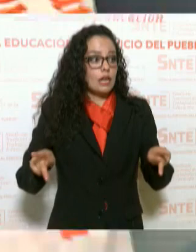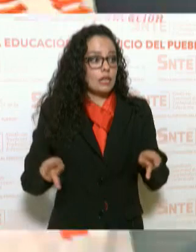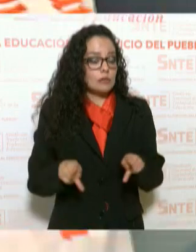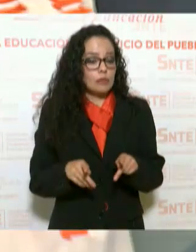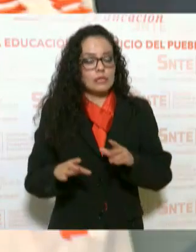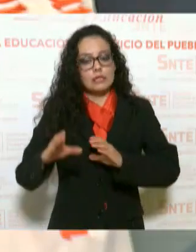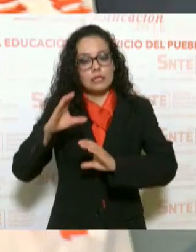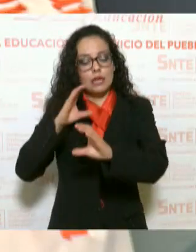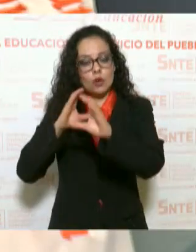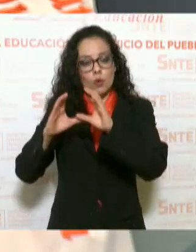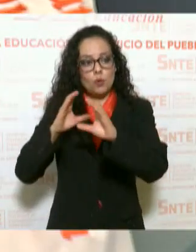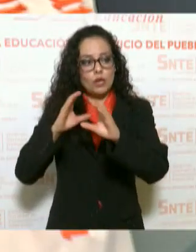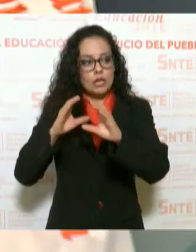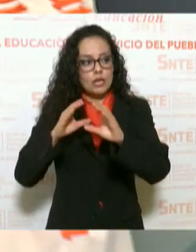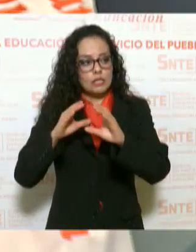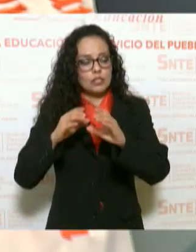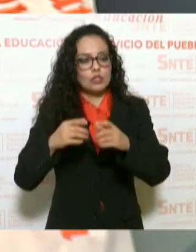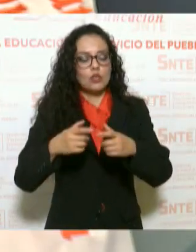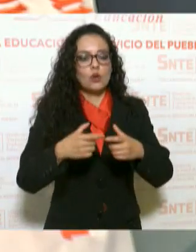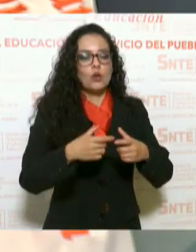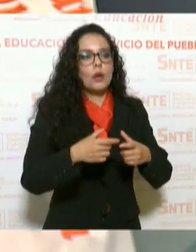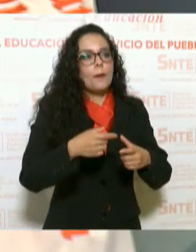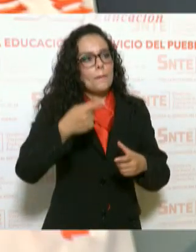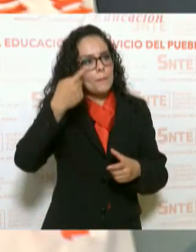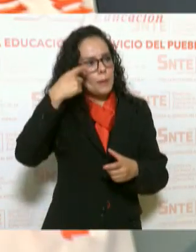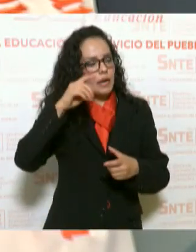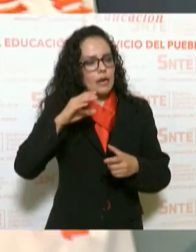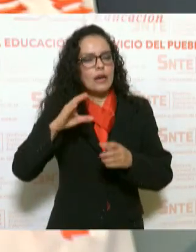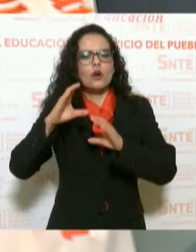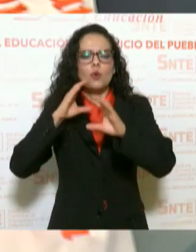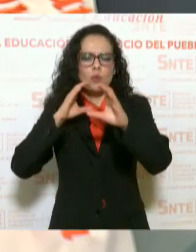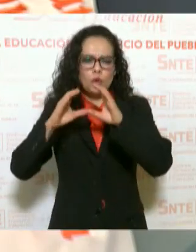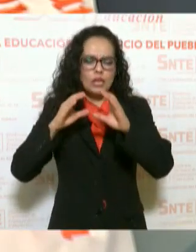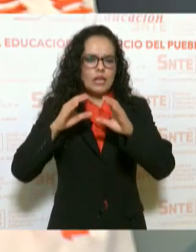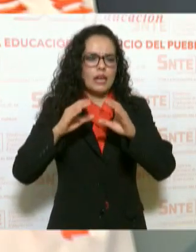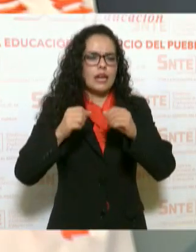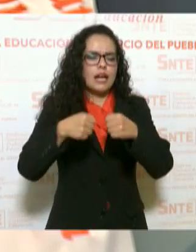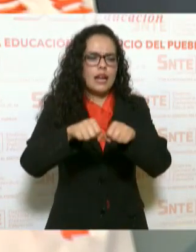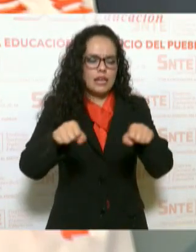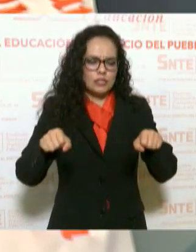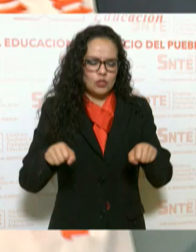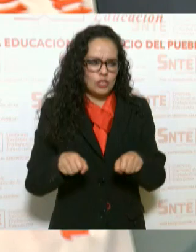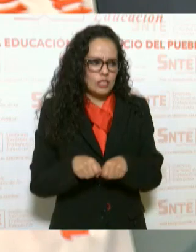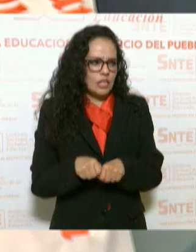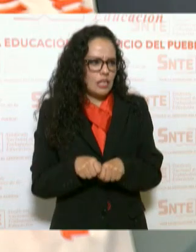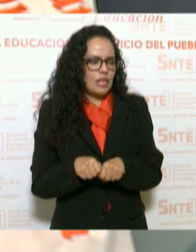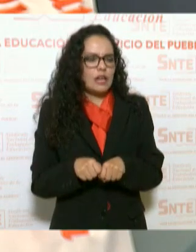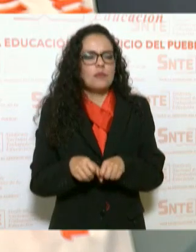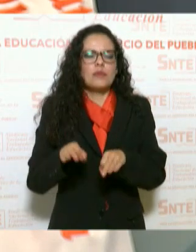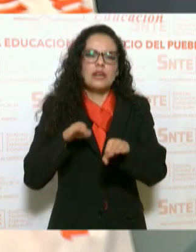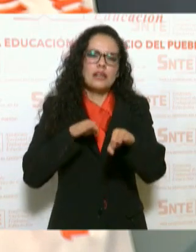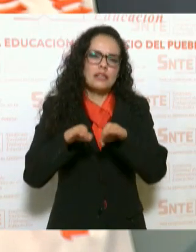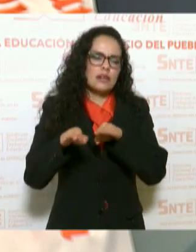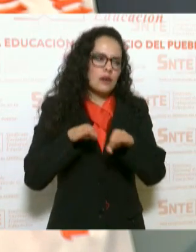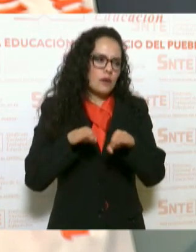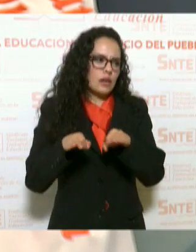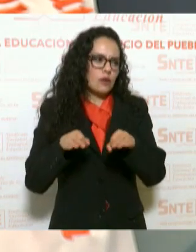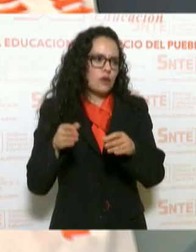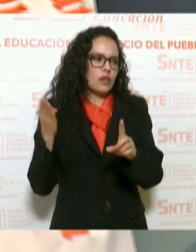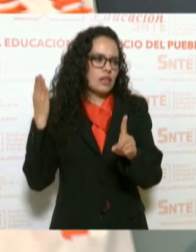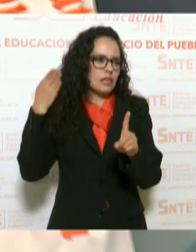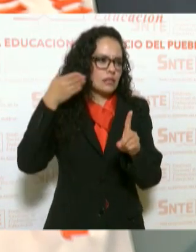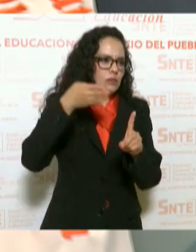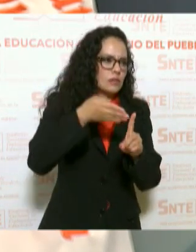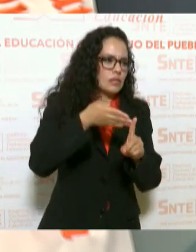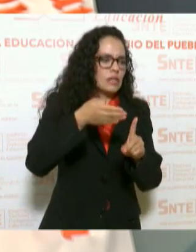sociedad que durante 8 décadas nos hemos entregado con vocación y profesionalismo